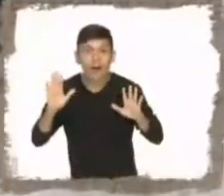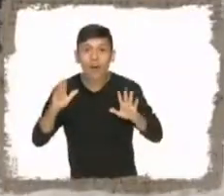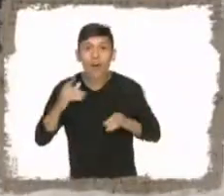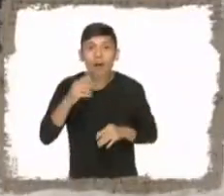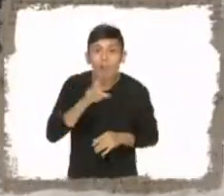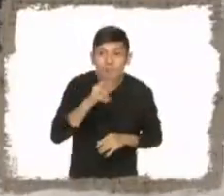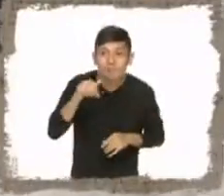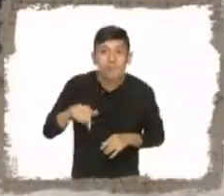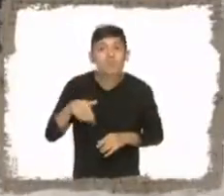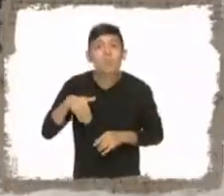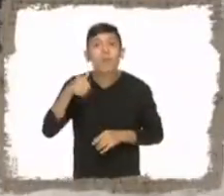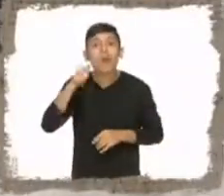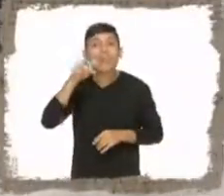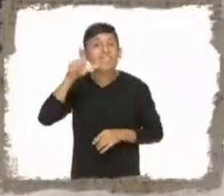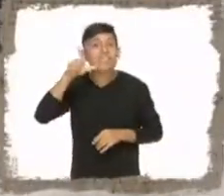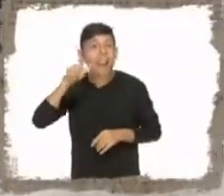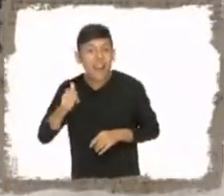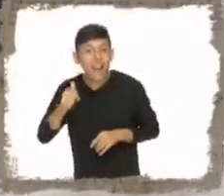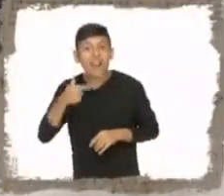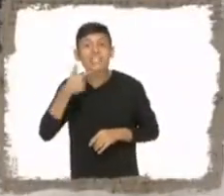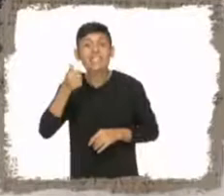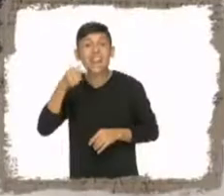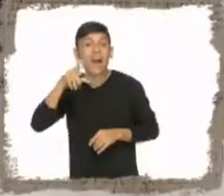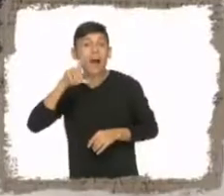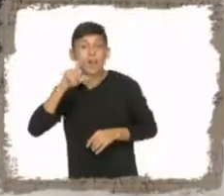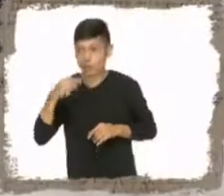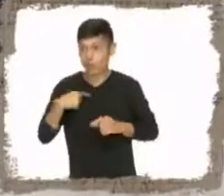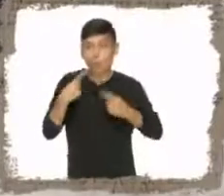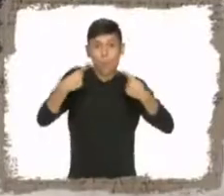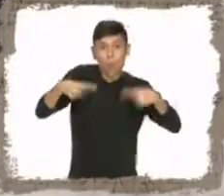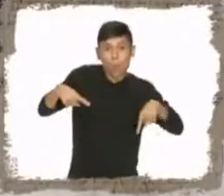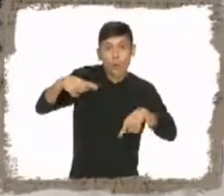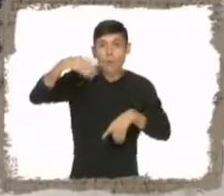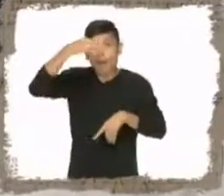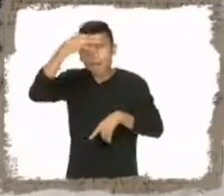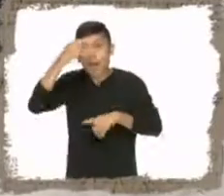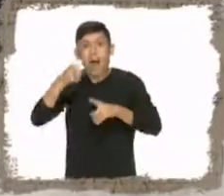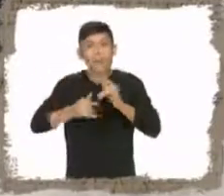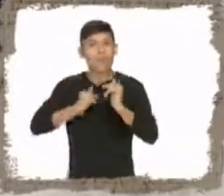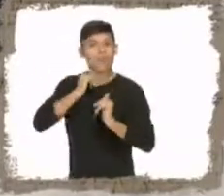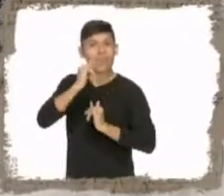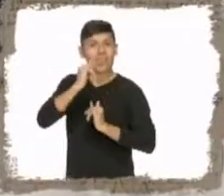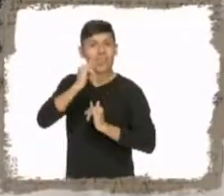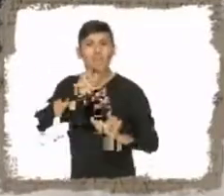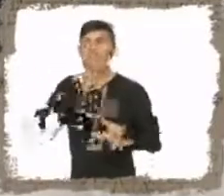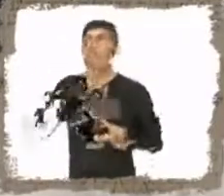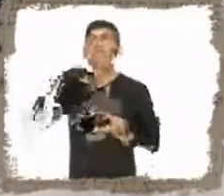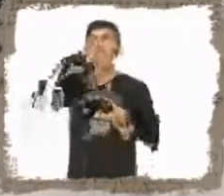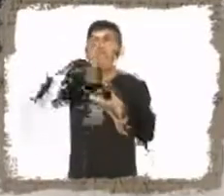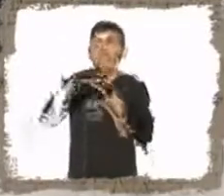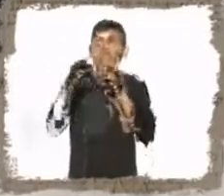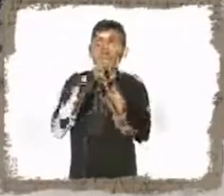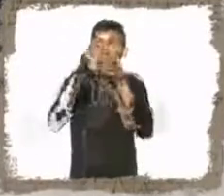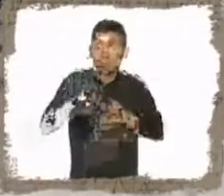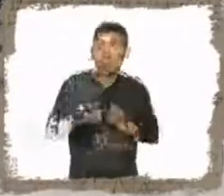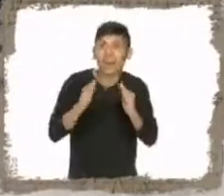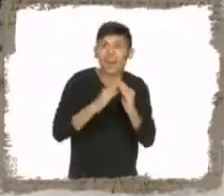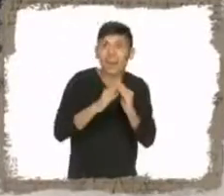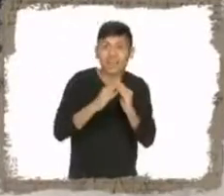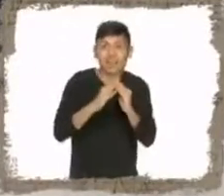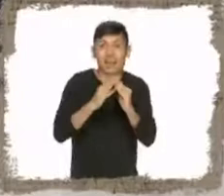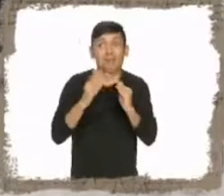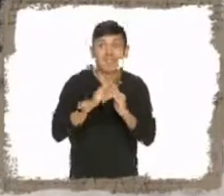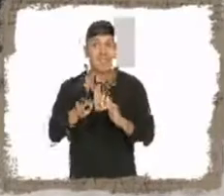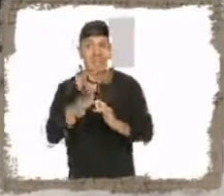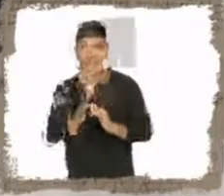Hola, chicas, chicos, yo soy Marcela Sabio. Y además de hacer música, teatro, cuento cuentos. Estoy cumpliendo mi cuarentena en mi